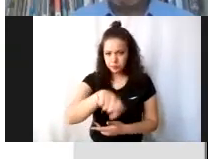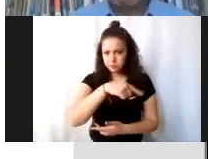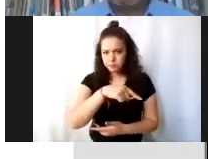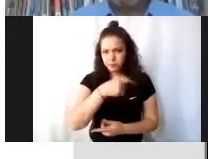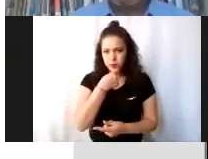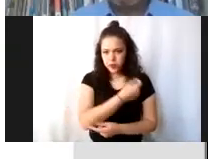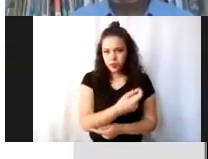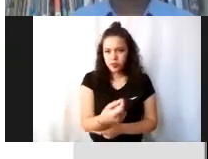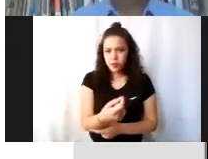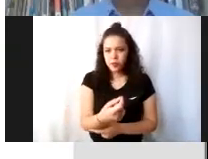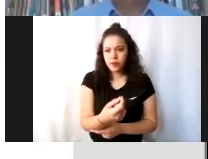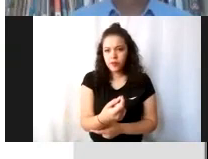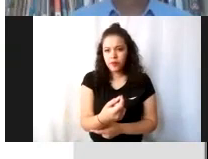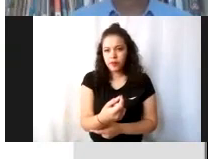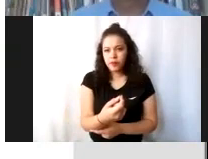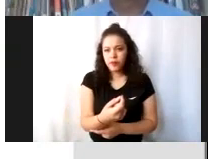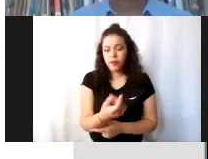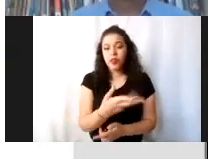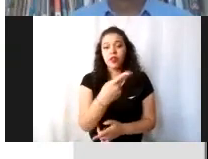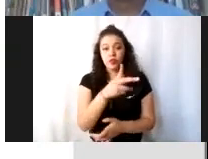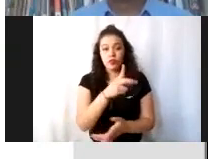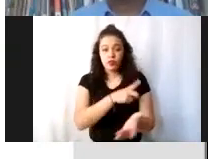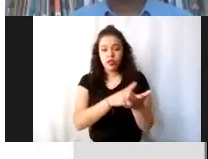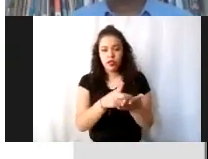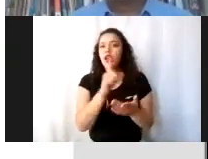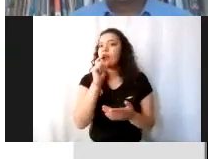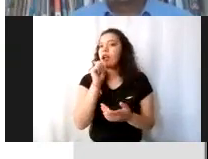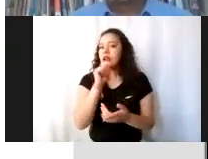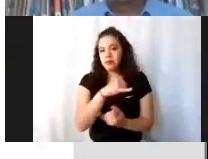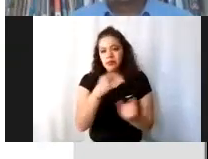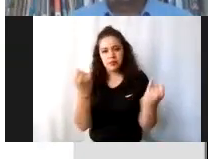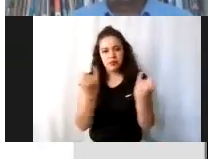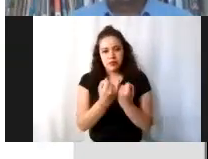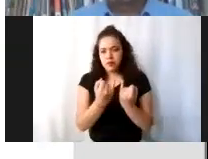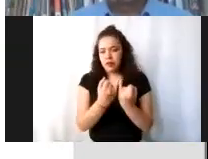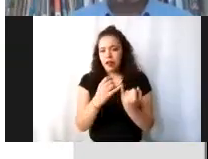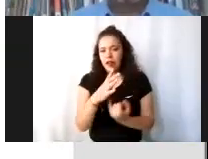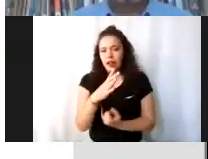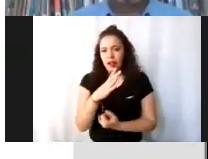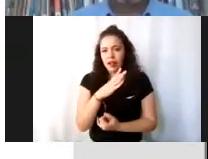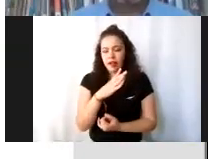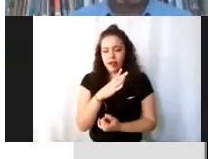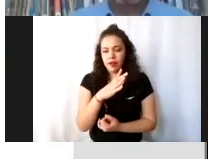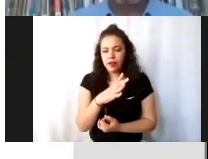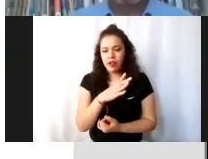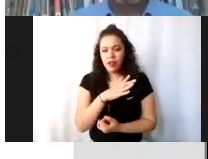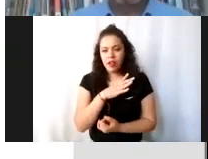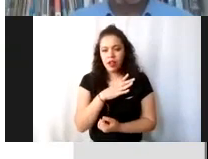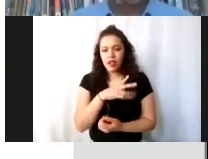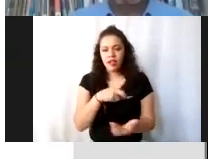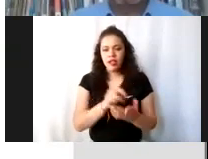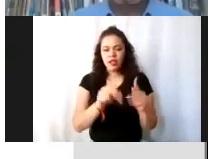Entonces, como por derechos, también obviamente obtienen ese derecho a su